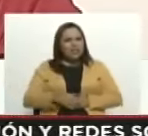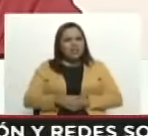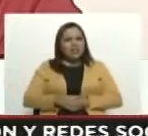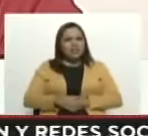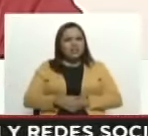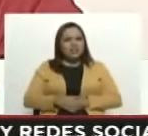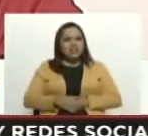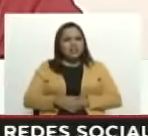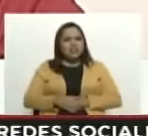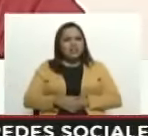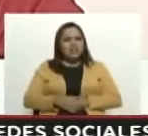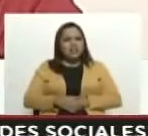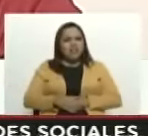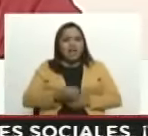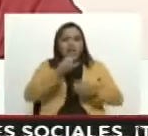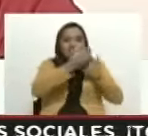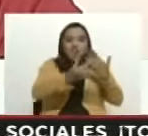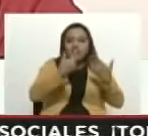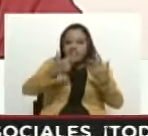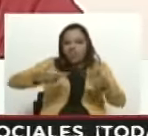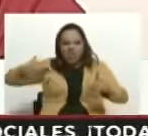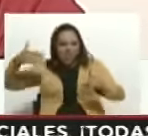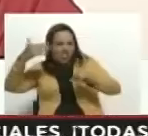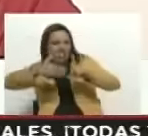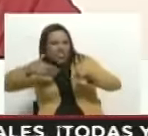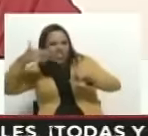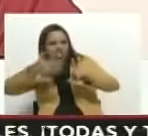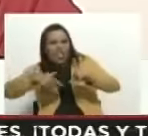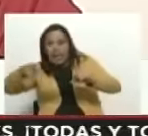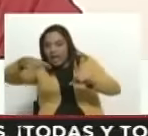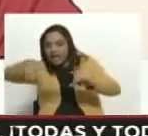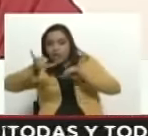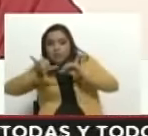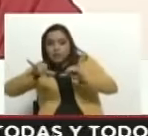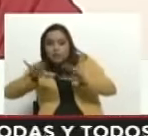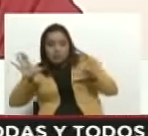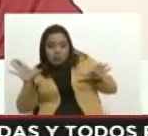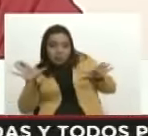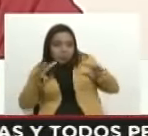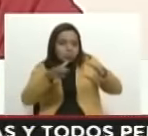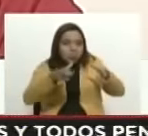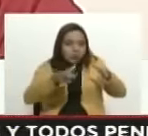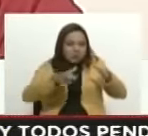Y lo insultaron, lo atacaron. Ellos mismos, entre ellos.